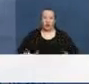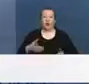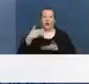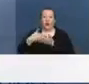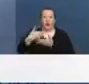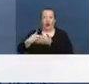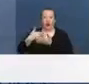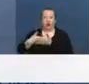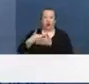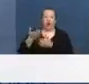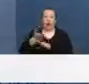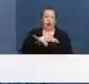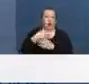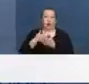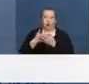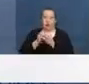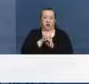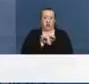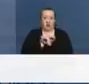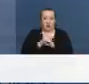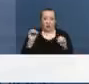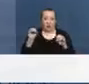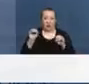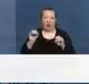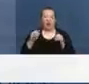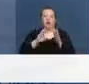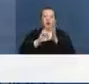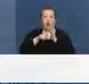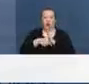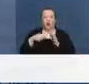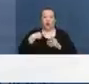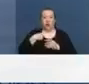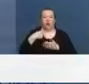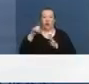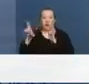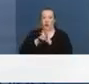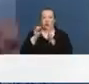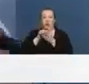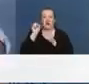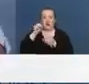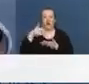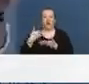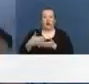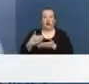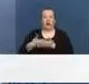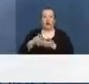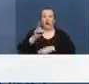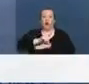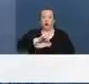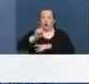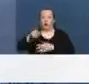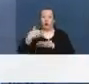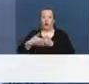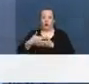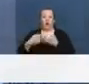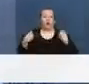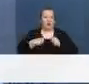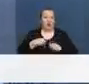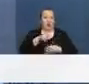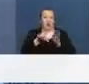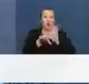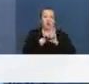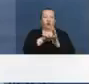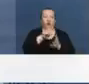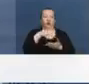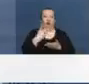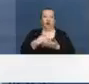ante los necesitados de una factura bueno nos engañemos y donde el doctor private le pedía factura iba a comprar el suerte le pedía factura y entre no había pues